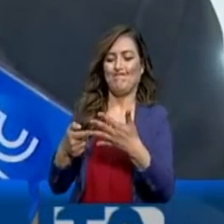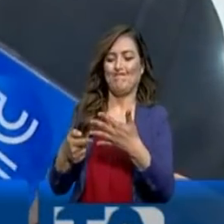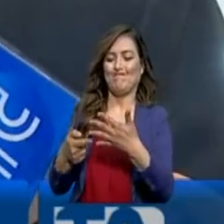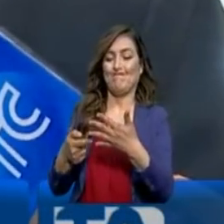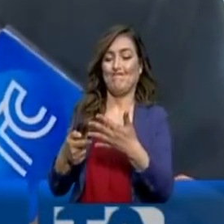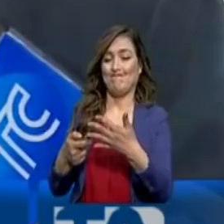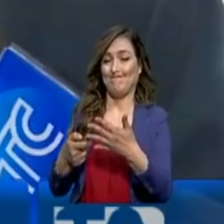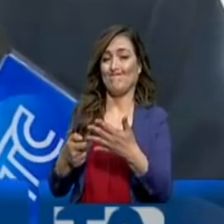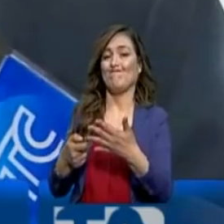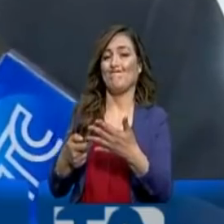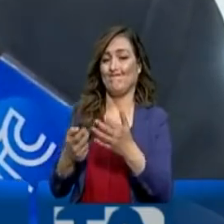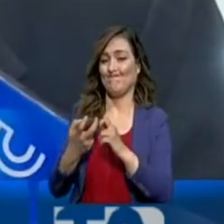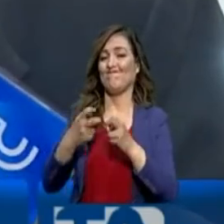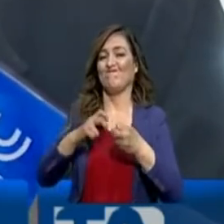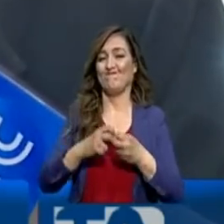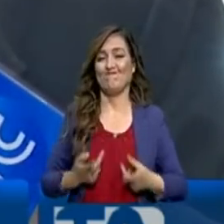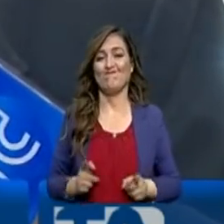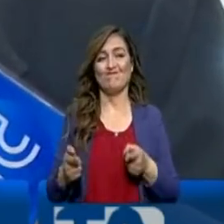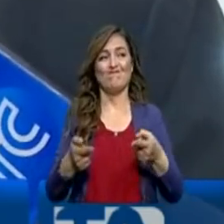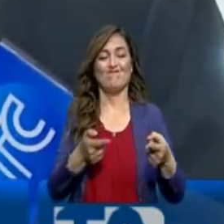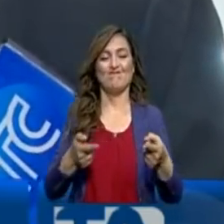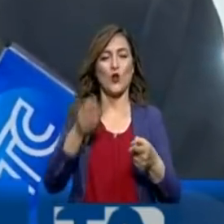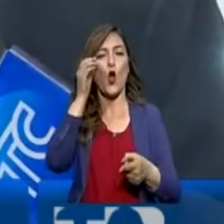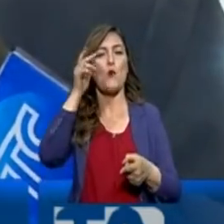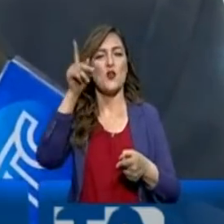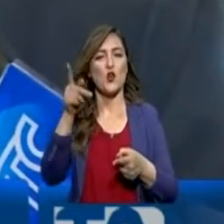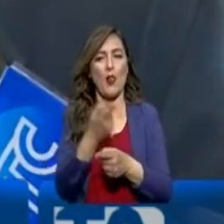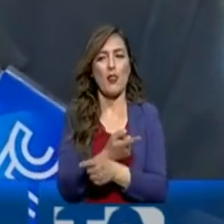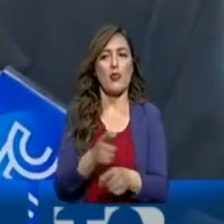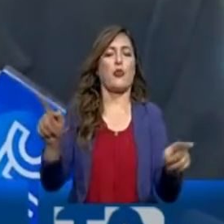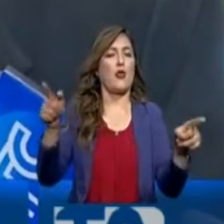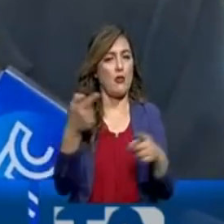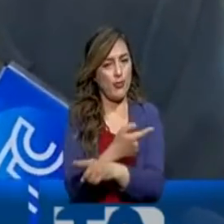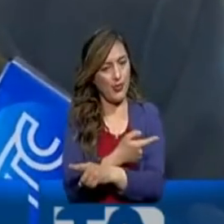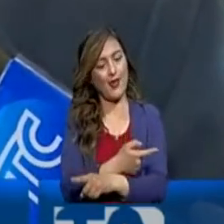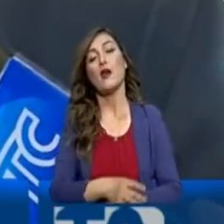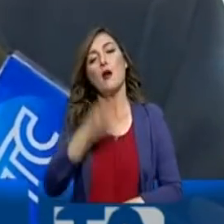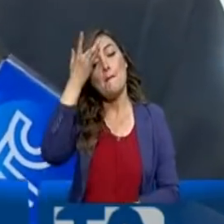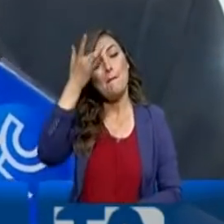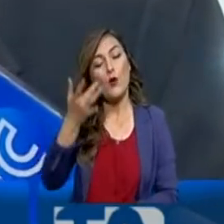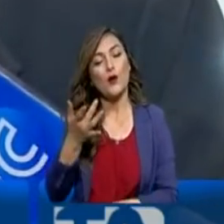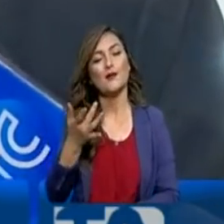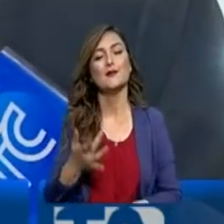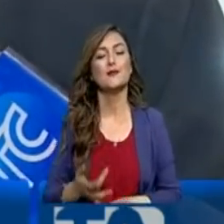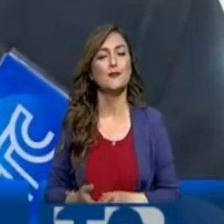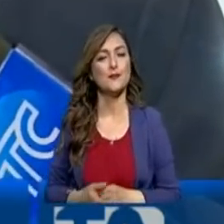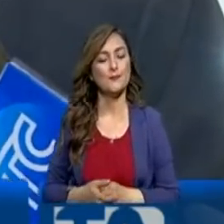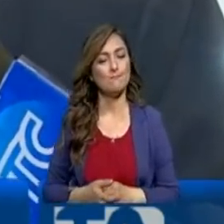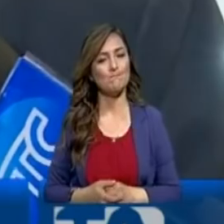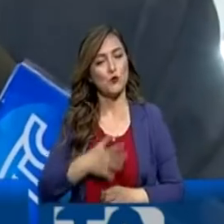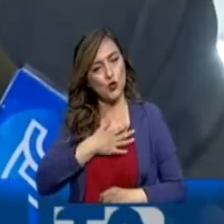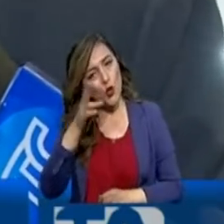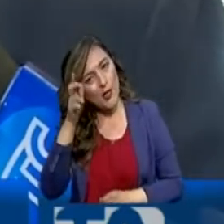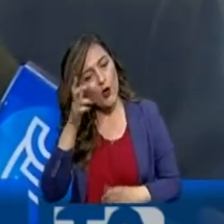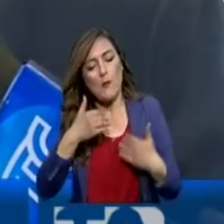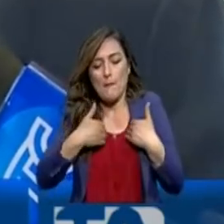va a ser el gran debate en el país, que va a polarizar las opiniones en el país, porque definitivamente, creo yo,